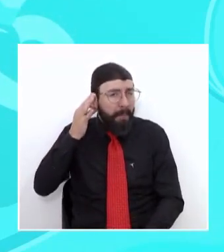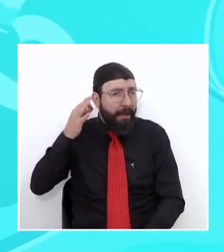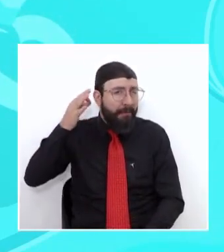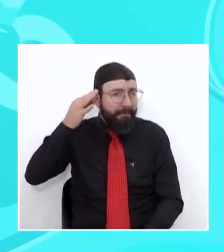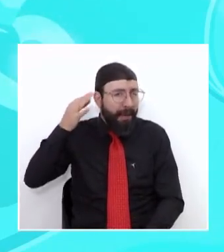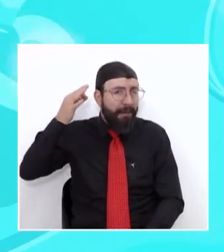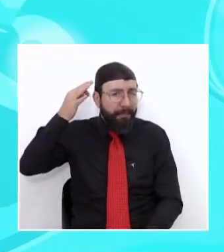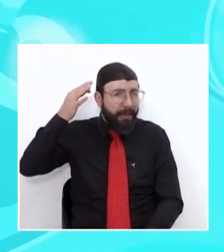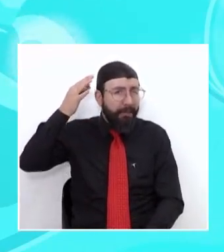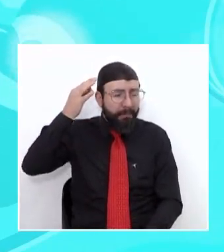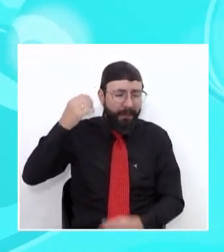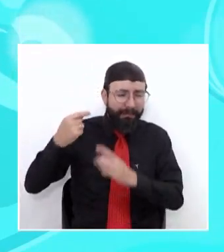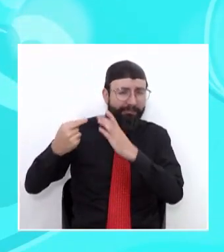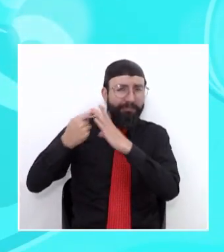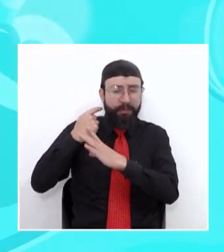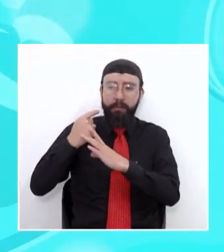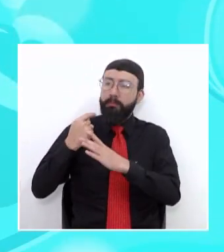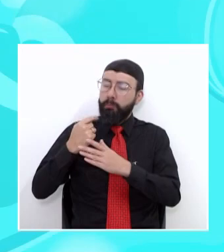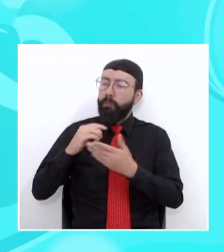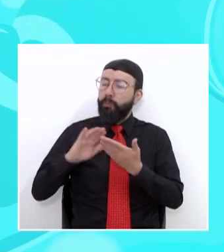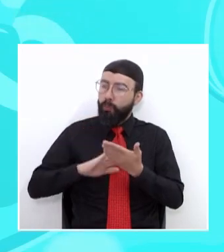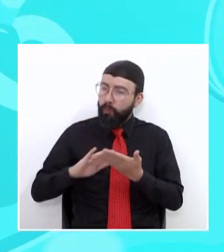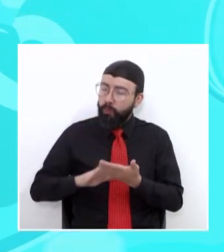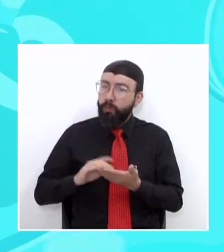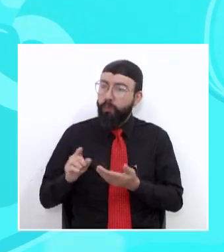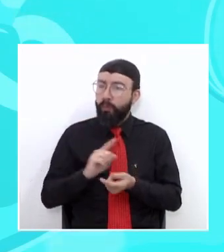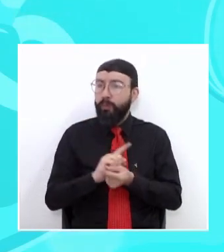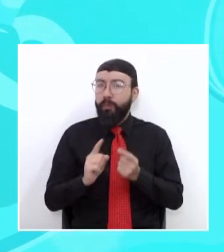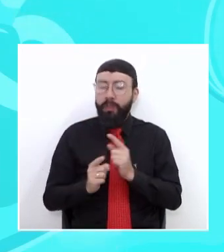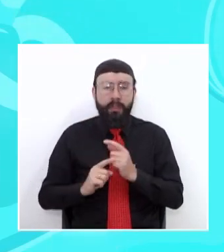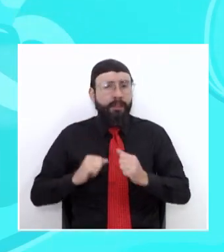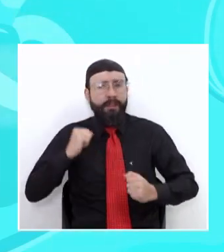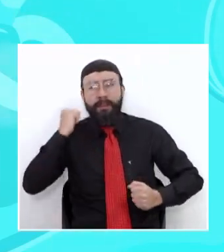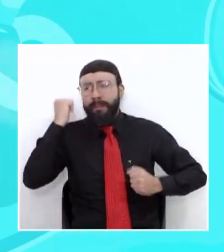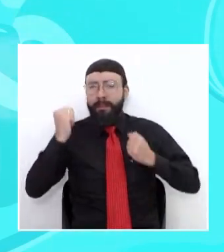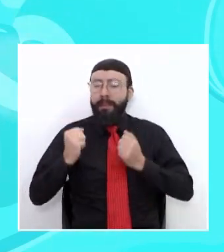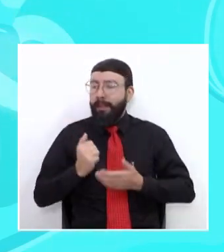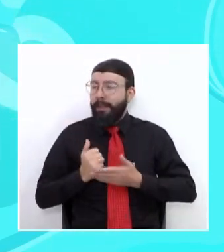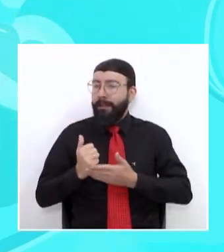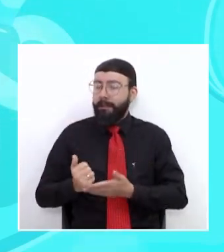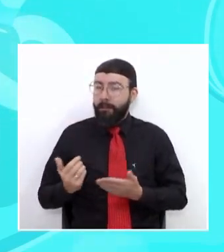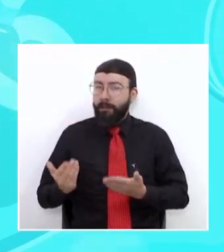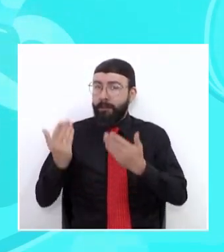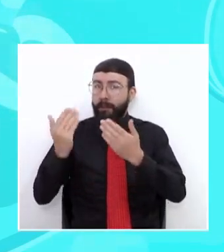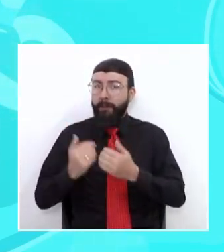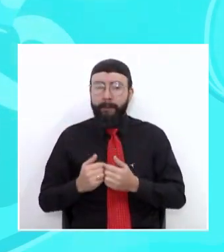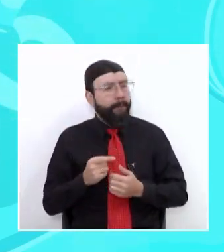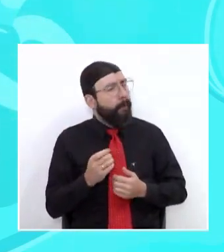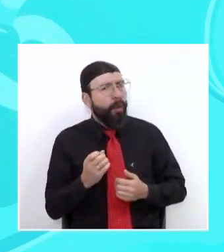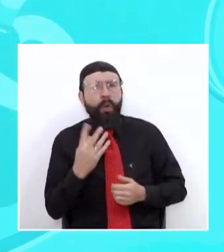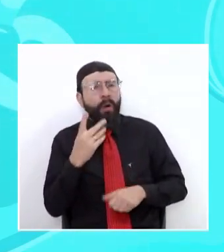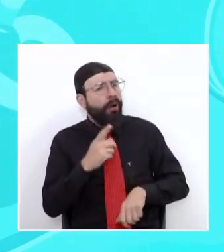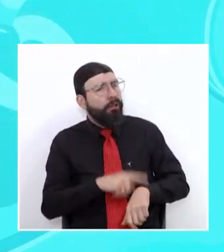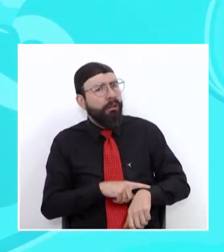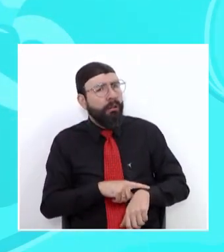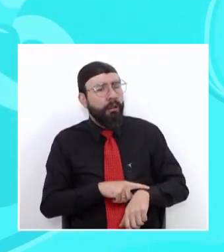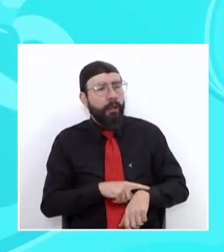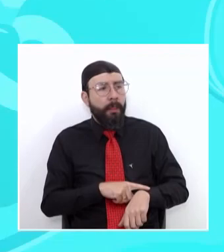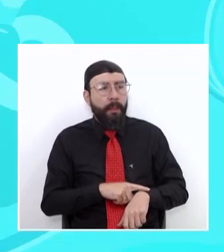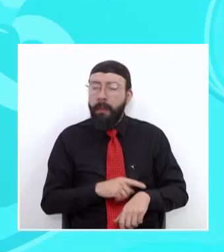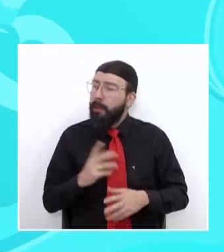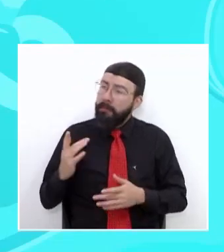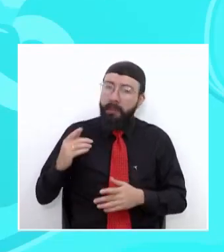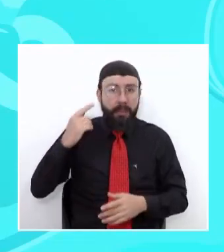es una terapia que nos ayuda en estados de ansiedad también. ¿Y se deja por cuánto tiempo? Hasta que se te